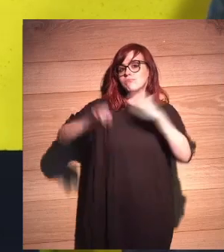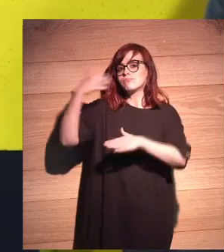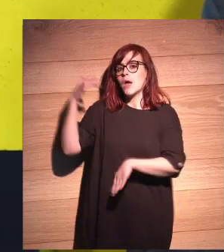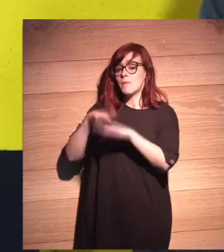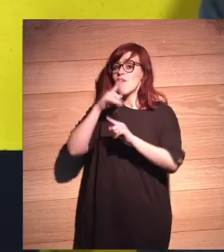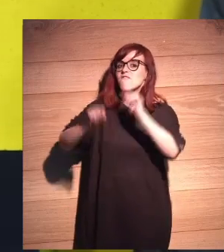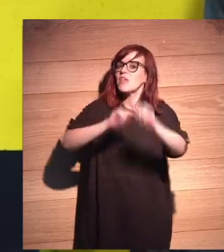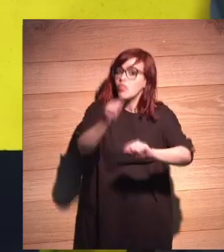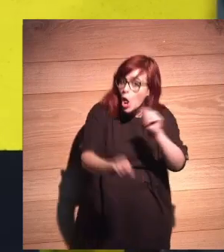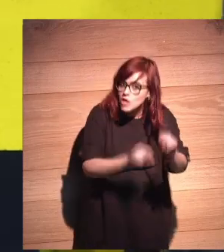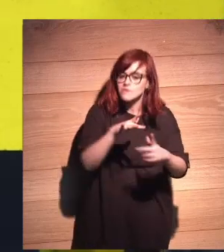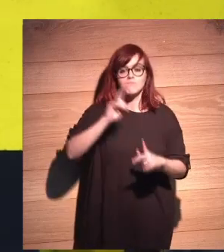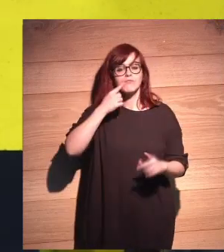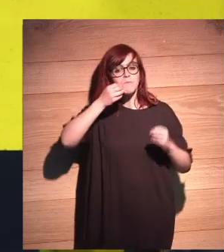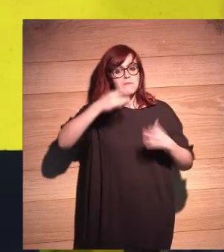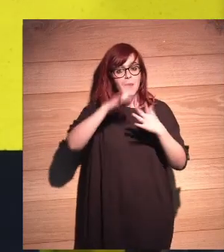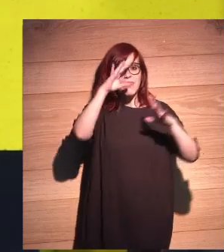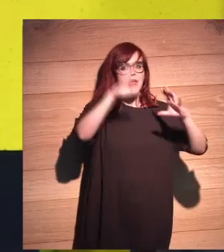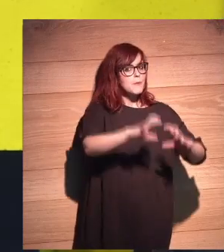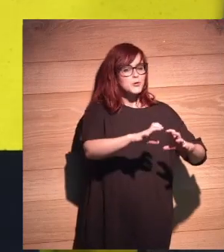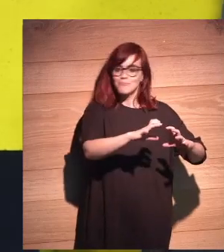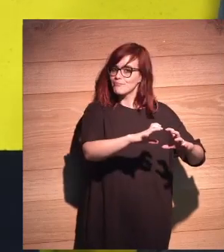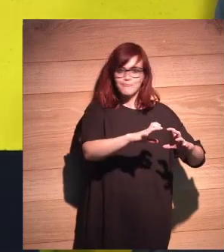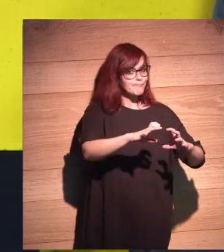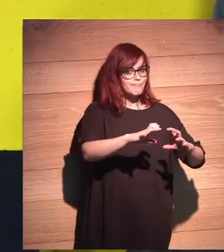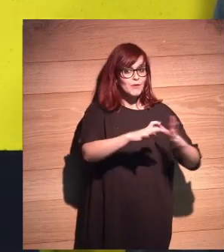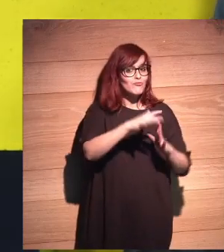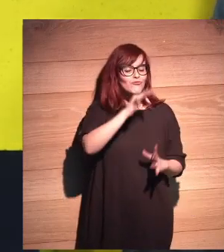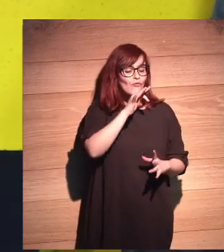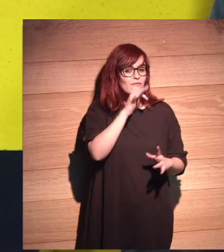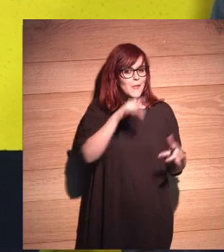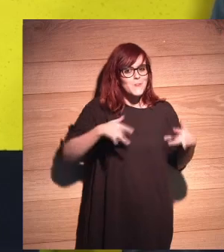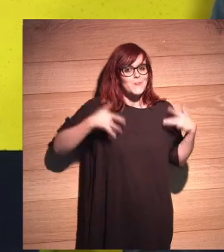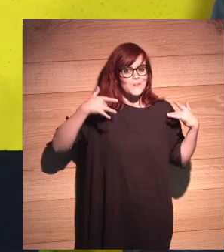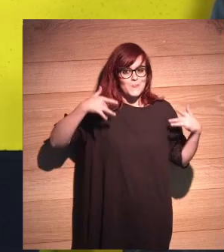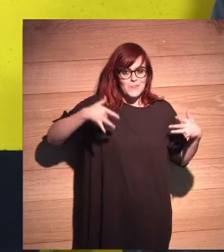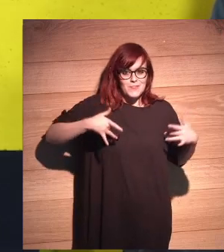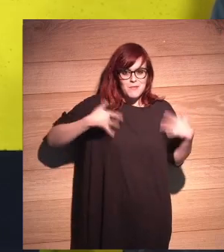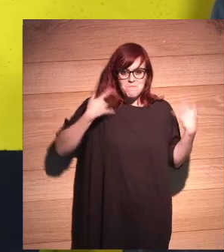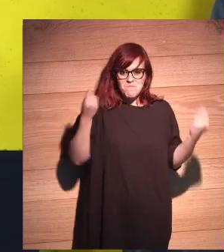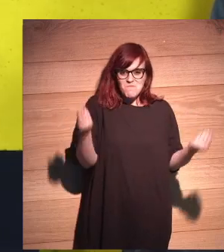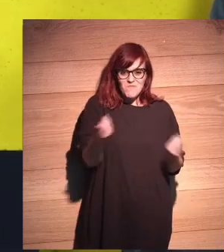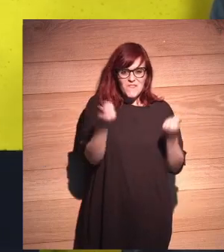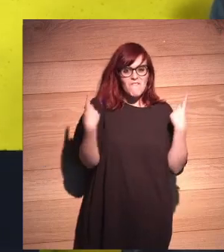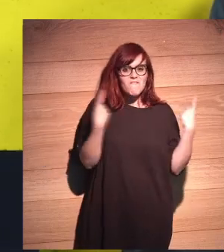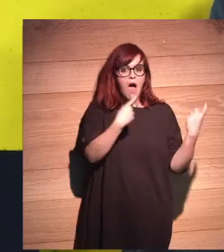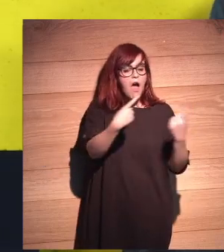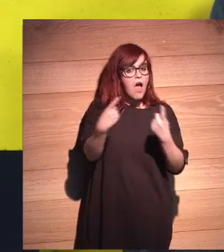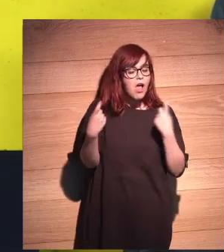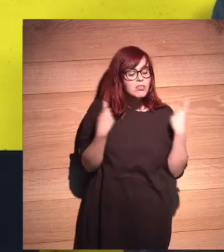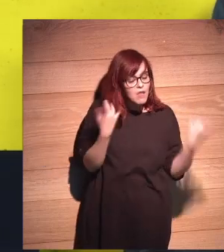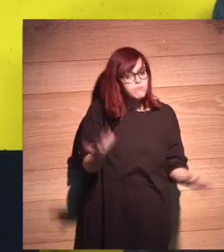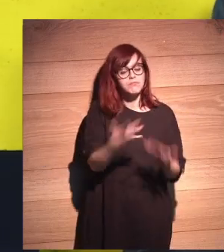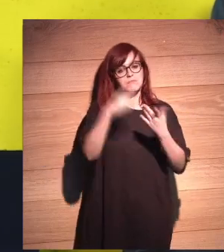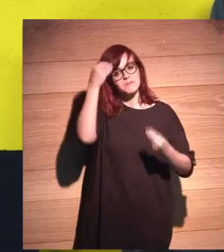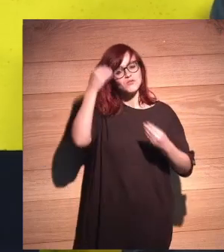las infecciones, y en el ámbito del cerebro estamos todavía con una sensación de pobreza de herramientas, y eso yo creo que